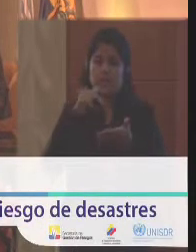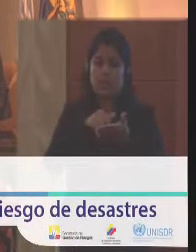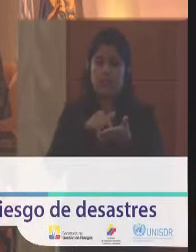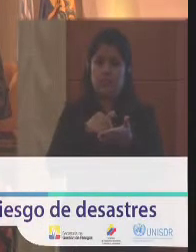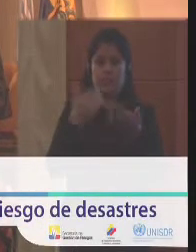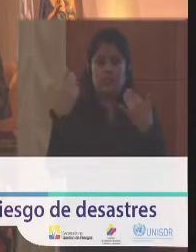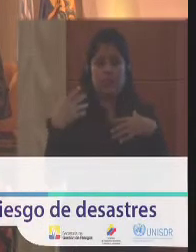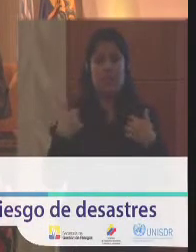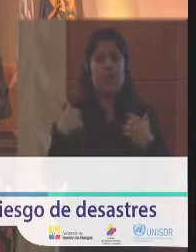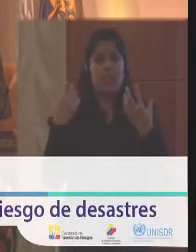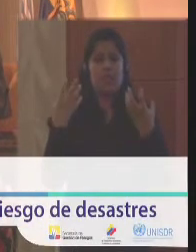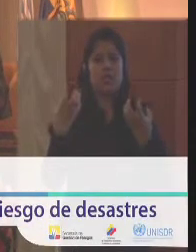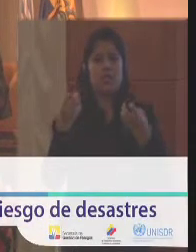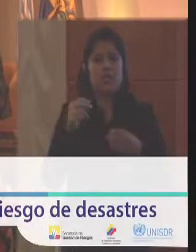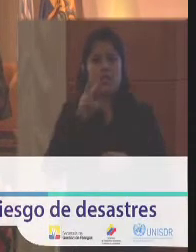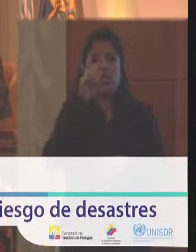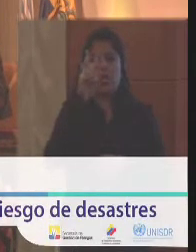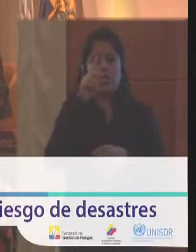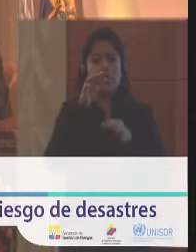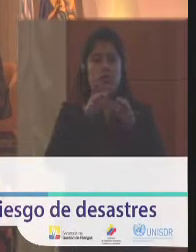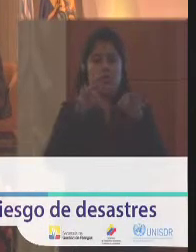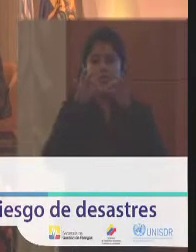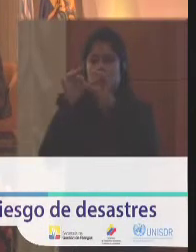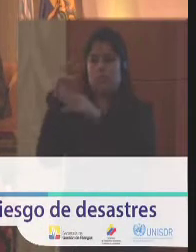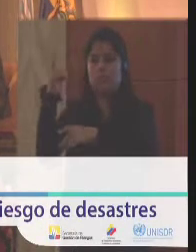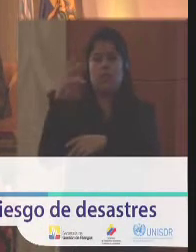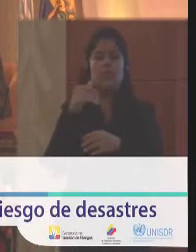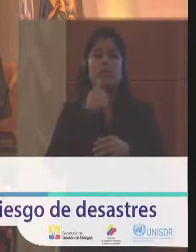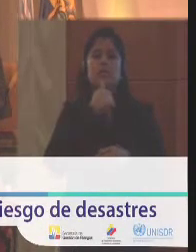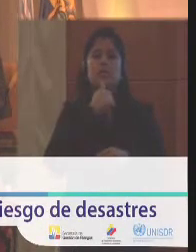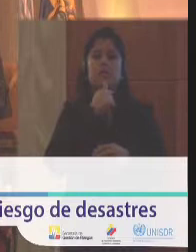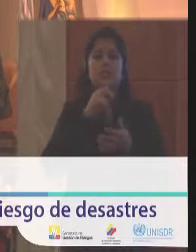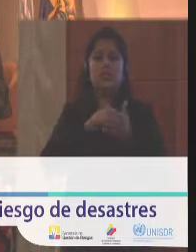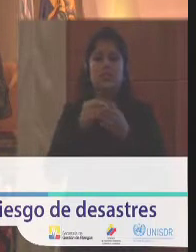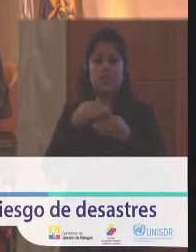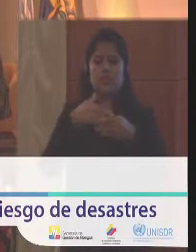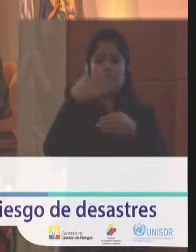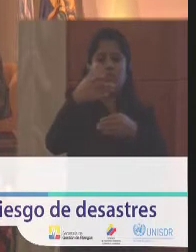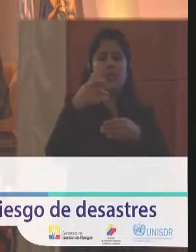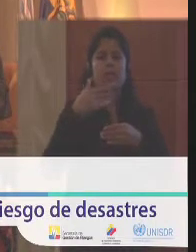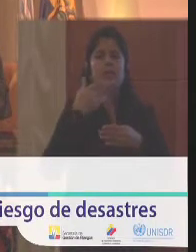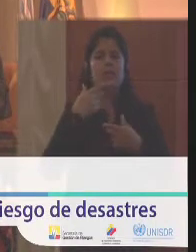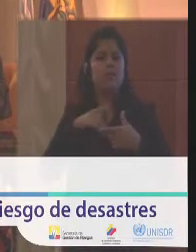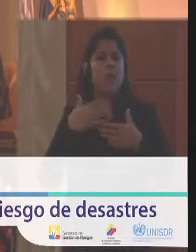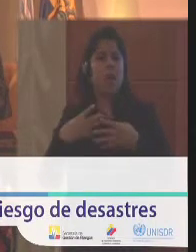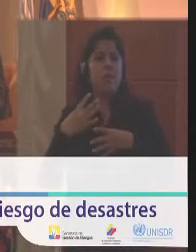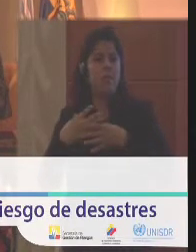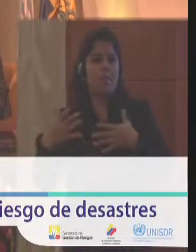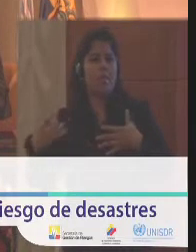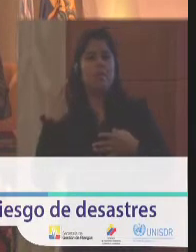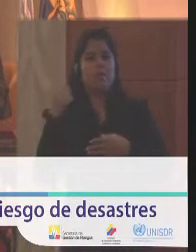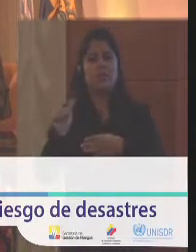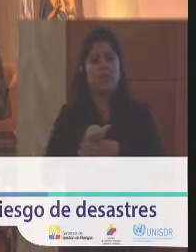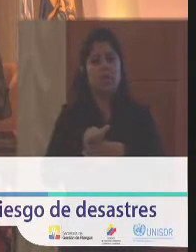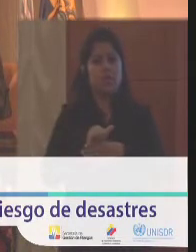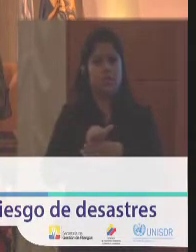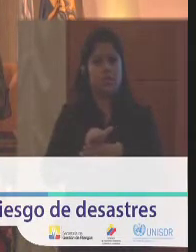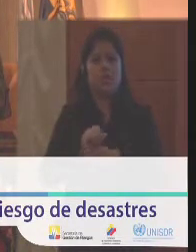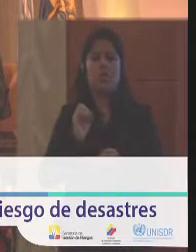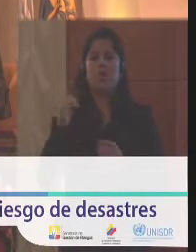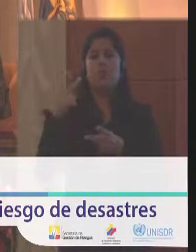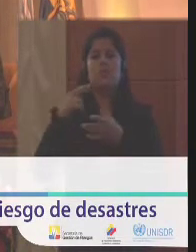lo que se requiere es 2 elementos claves: pasar de la teoría a la práctica, lo mantengo siempre, y en esto se